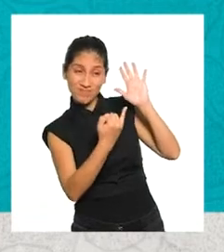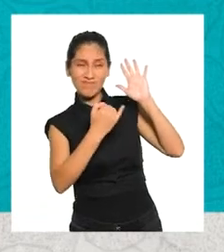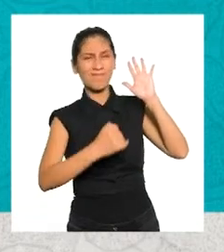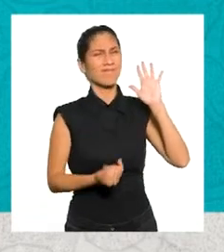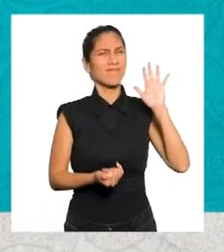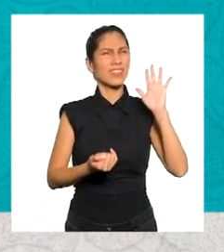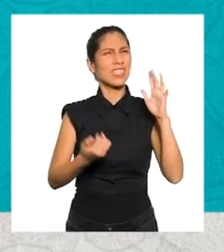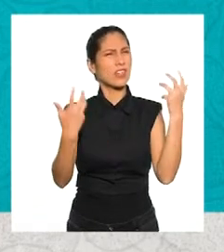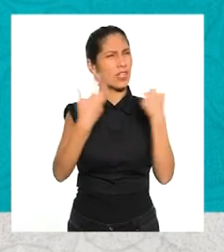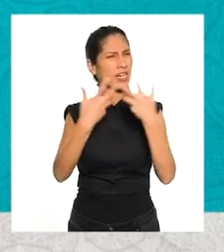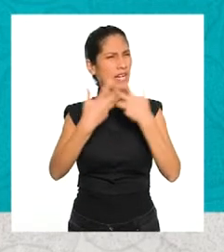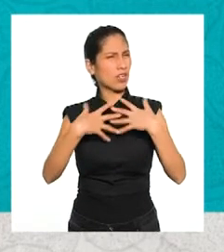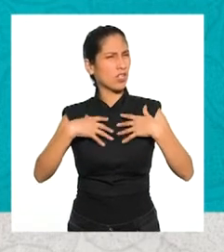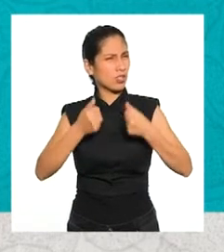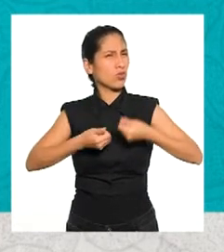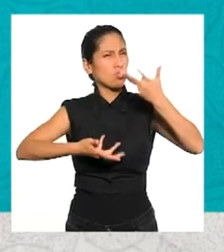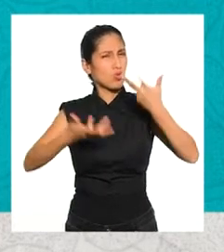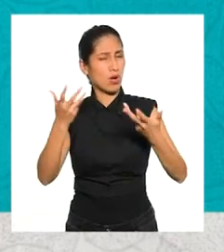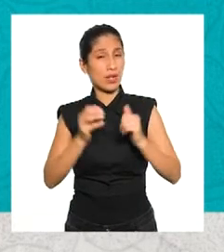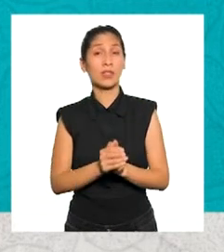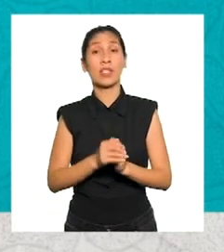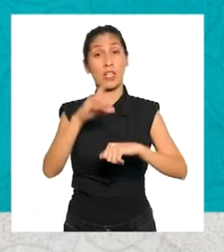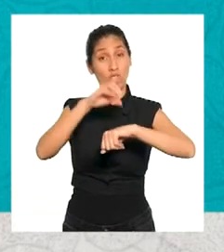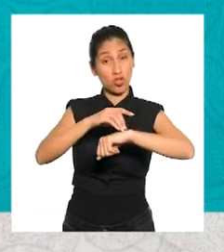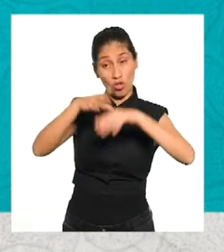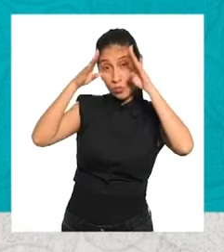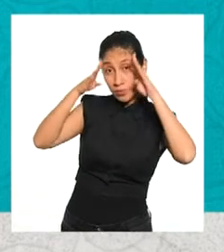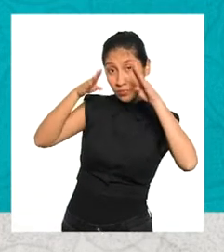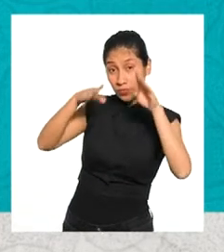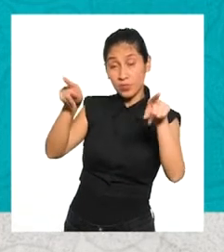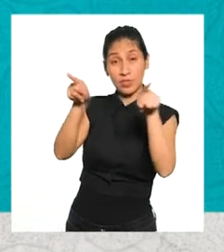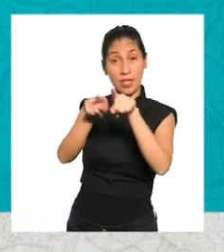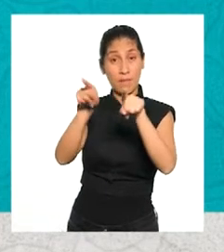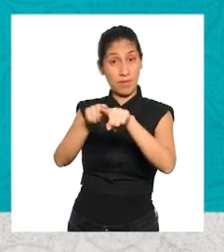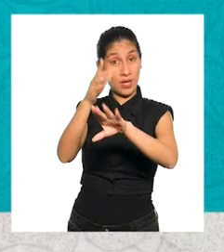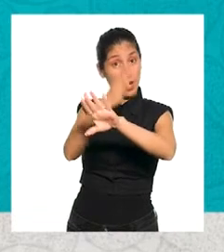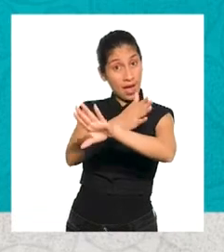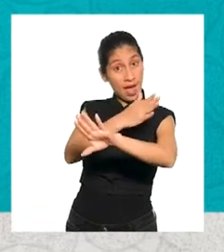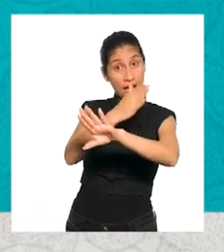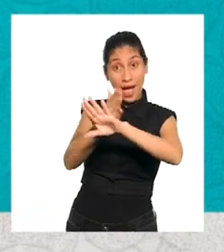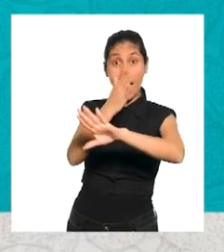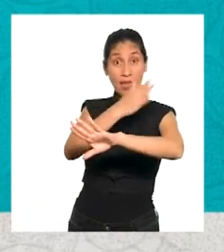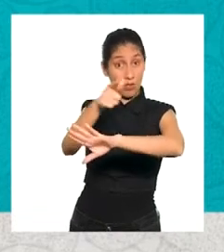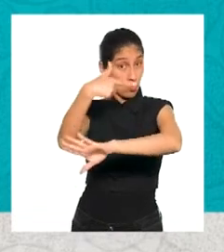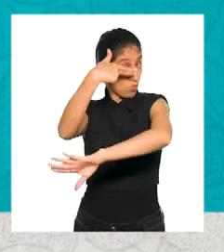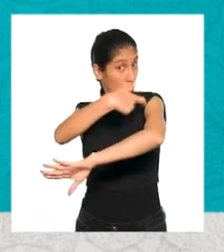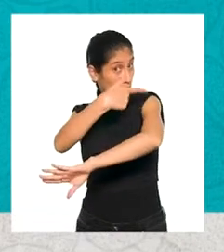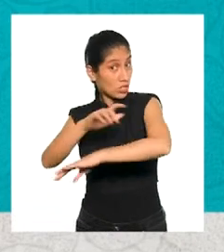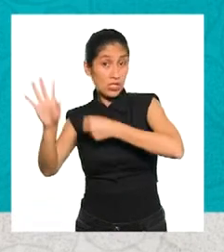los servicios de salud son la atención médica y la prevención de enfermedades a través de la vacunación.